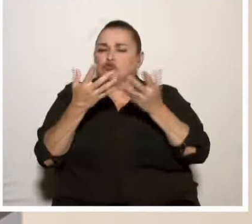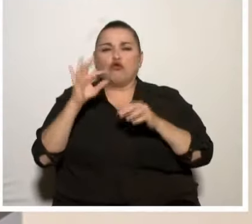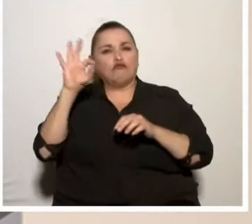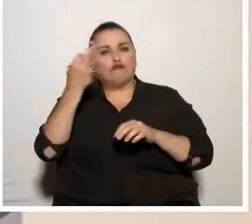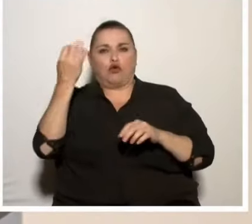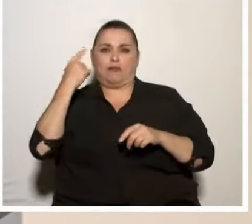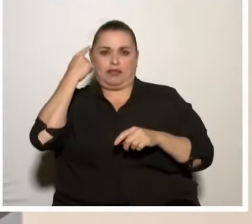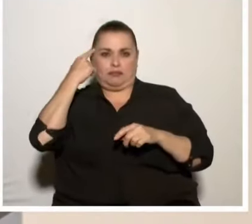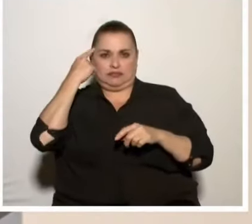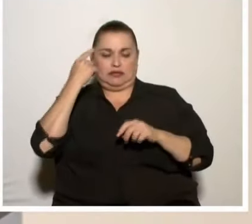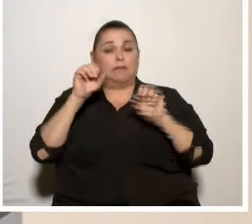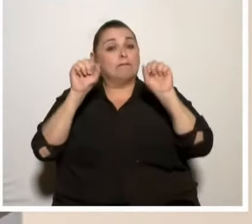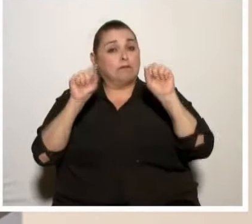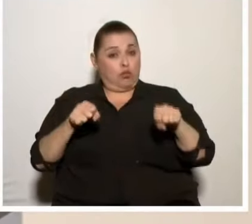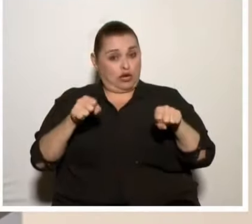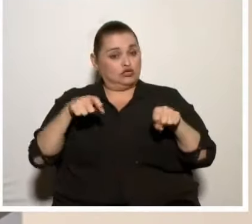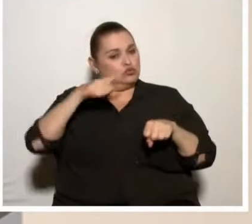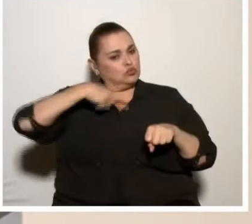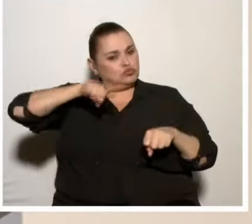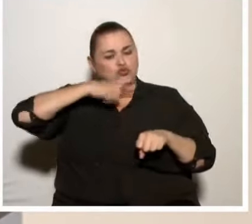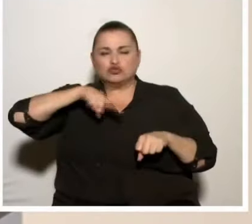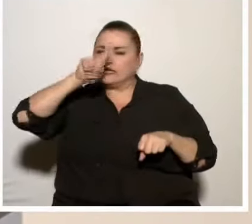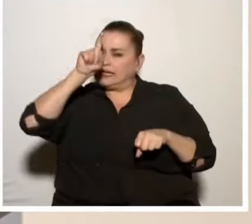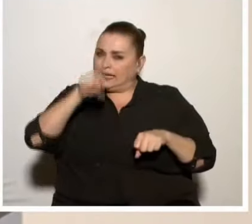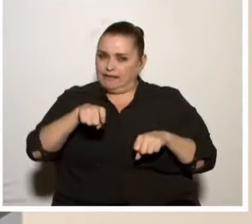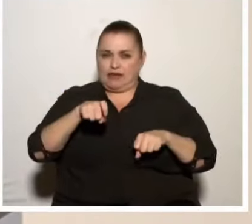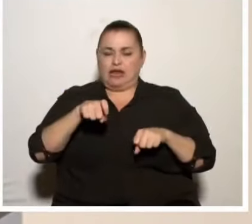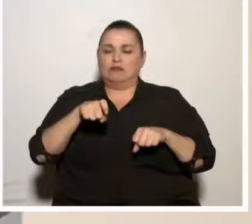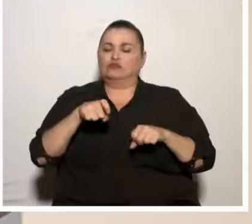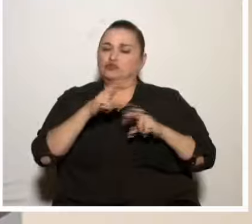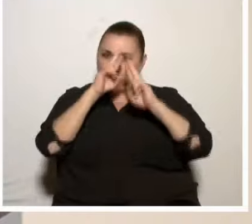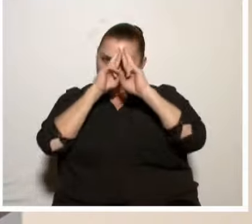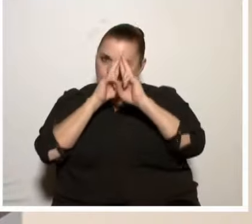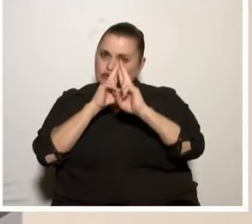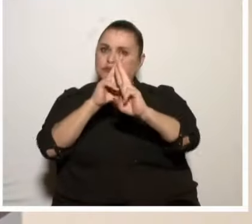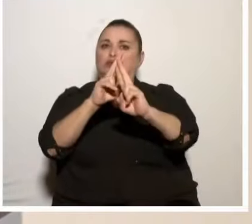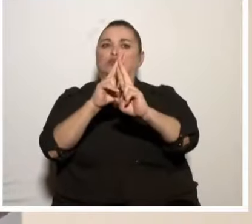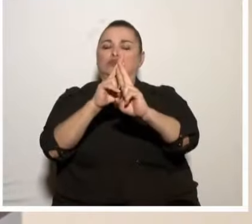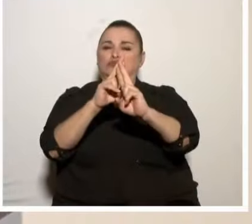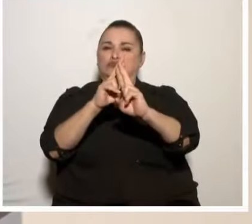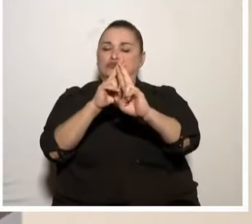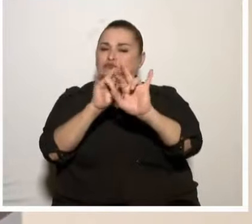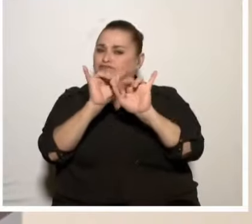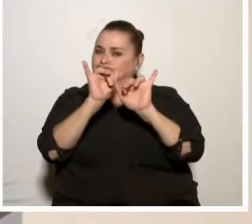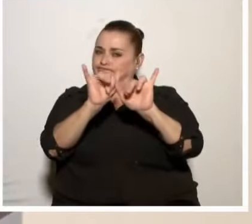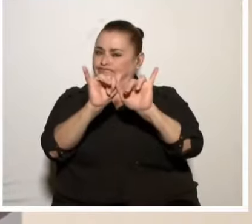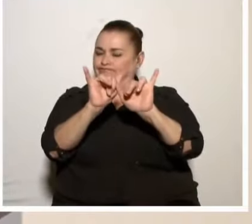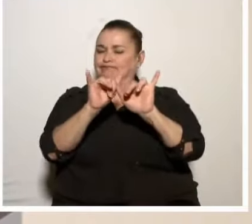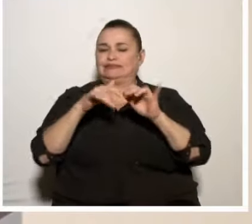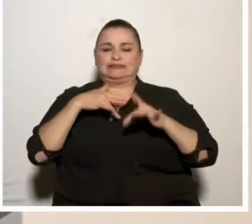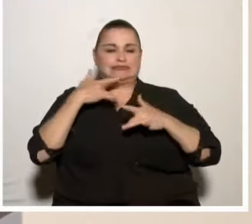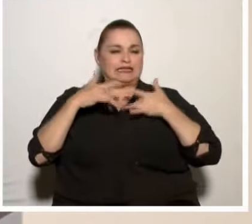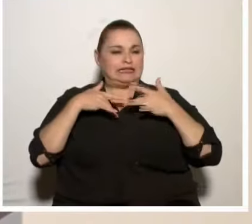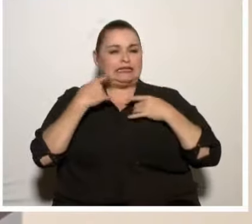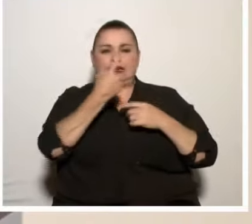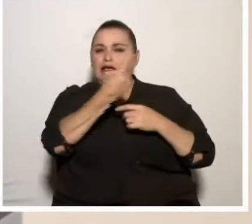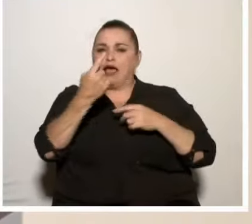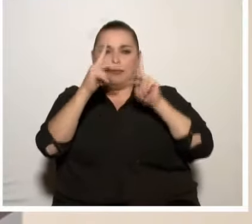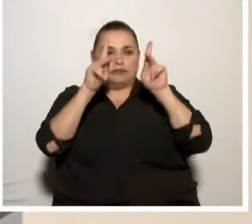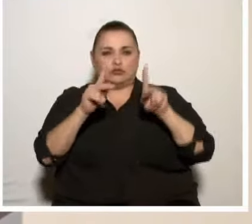de pensar. Así que tenemos que ser absolutamente respetuosos de ese sentir de cada